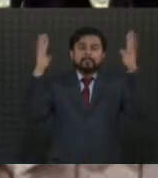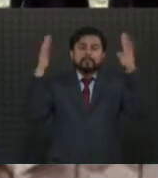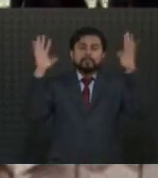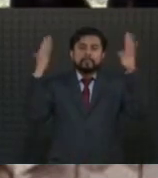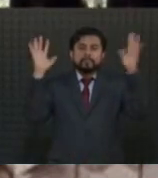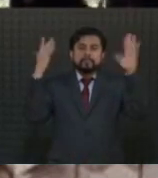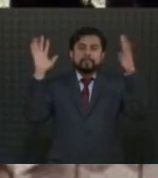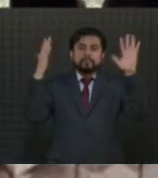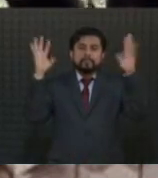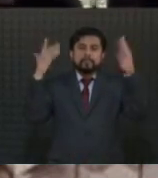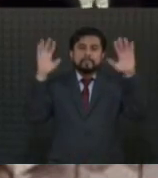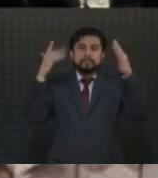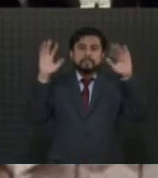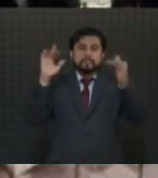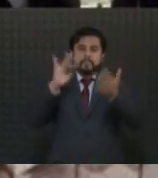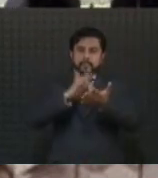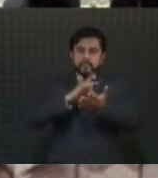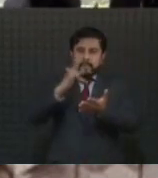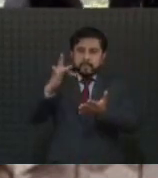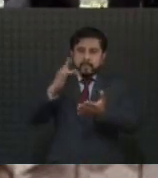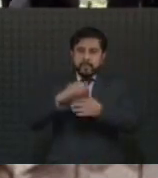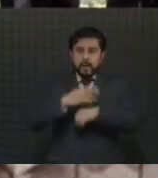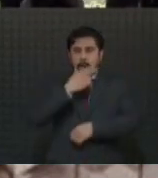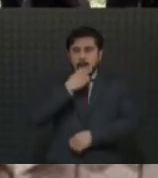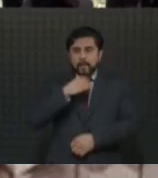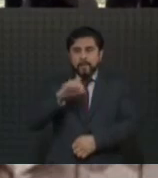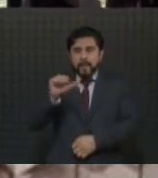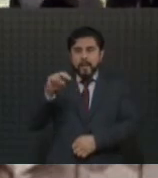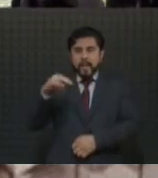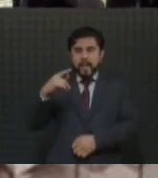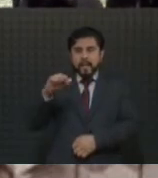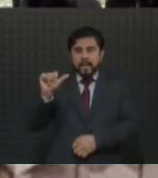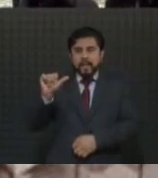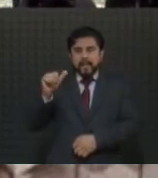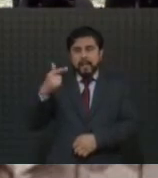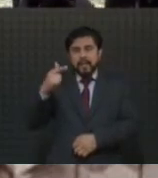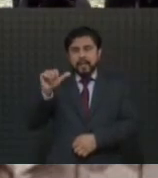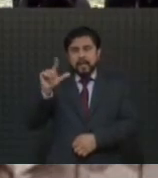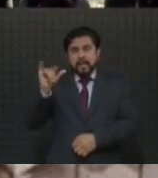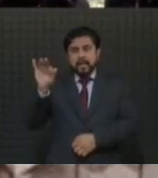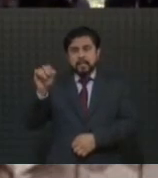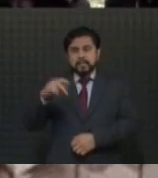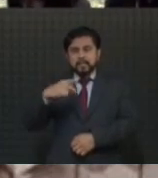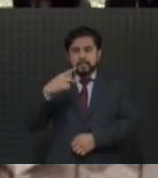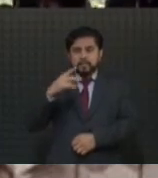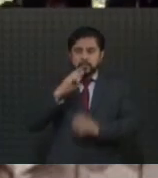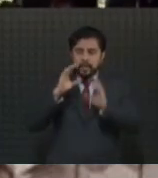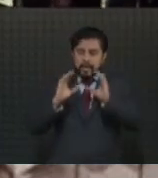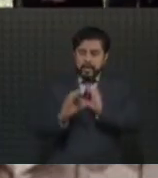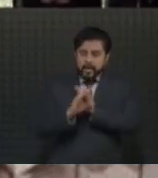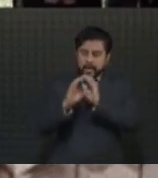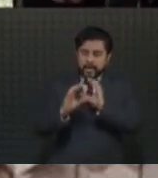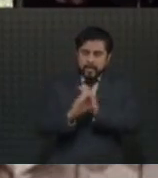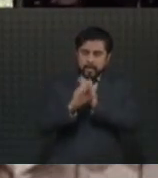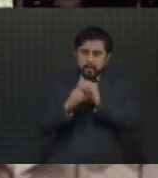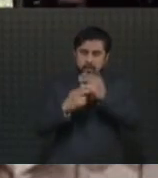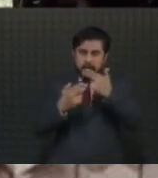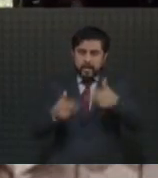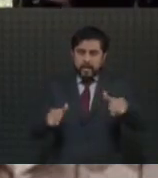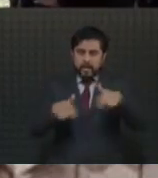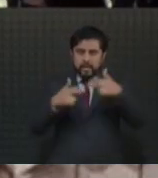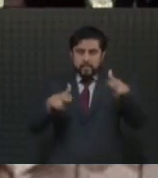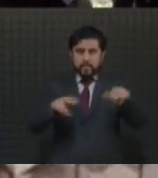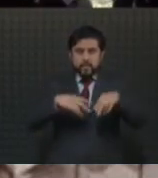Agradecemos la intervención del señor Ángel Galicia en la interpretación del himno nacional mexicano en náhuatl. Quiero por último pedirle